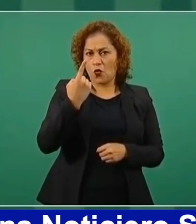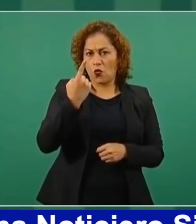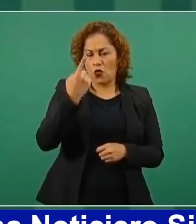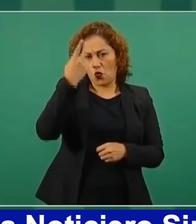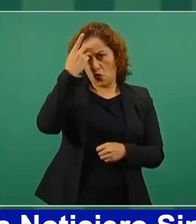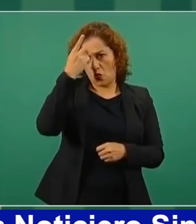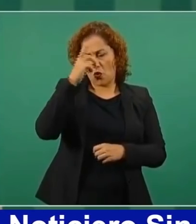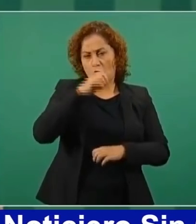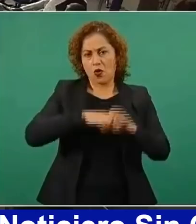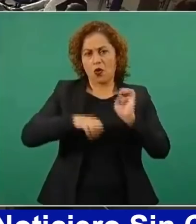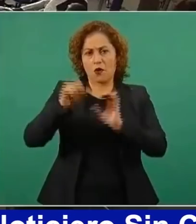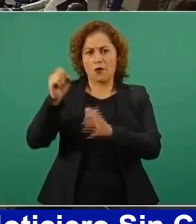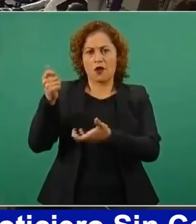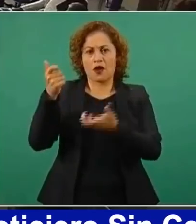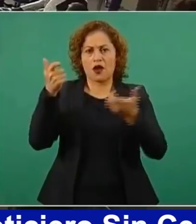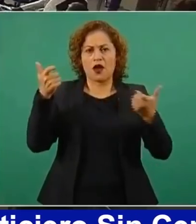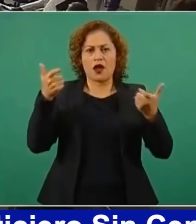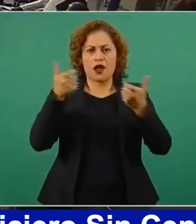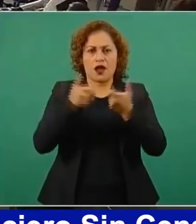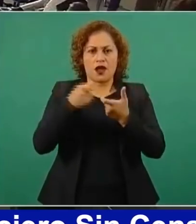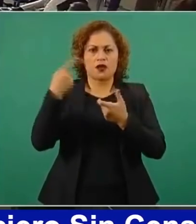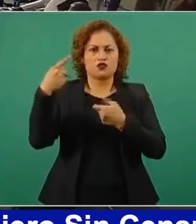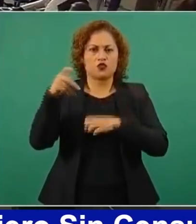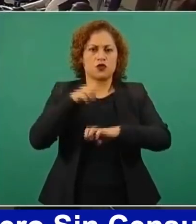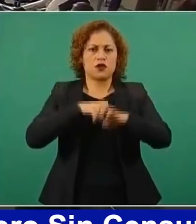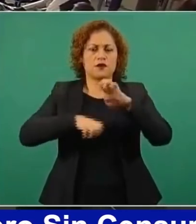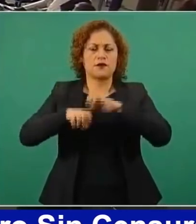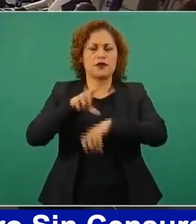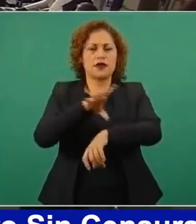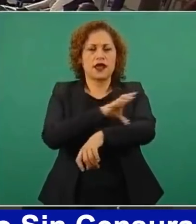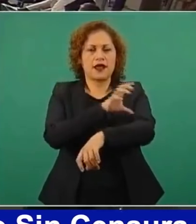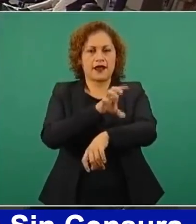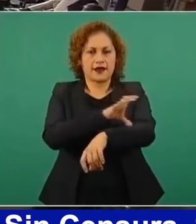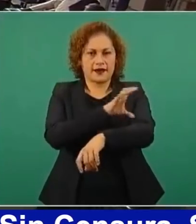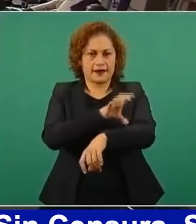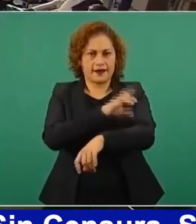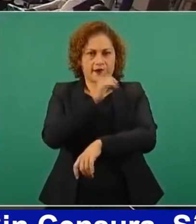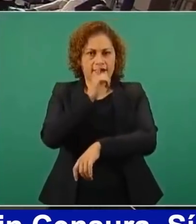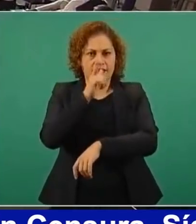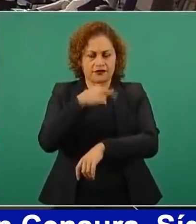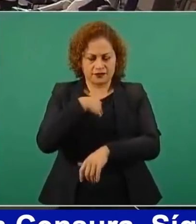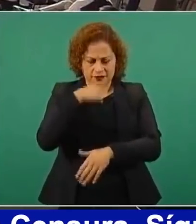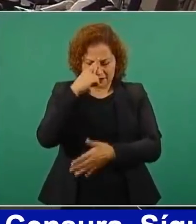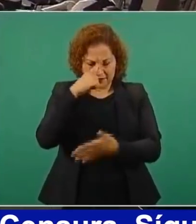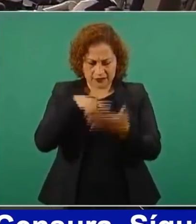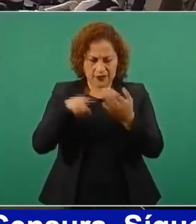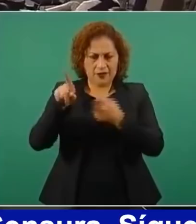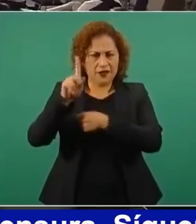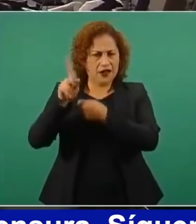plantas de generación de energía eléctrica, creo que un inglés